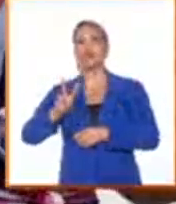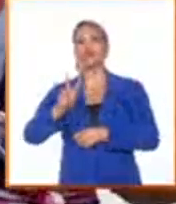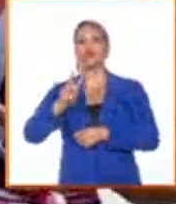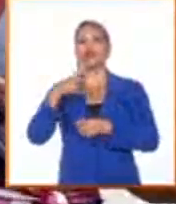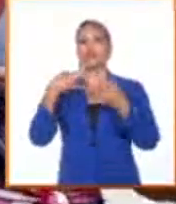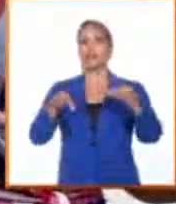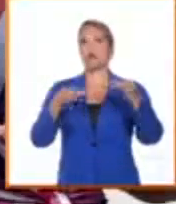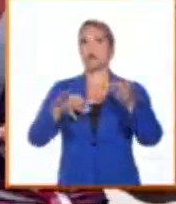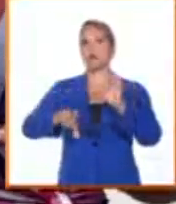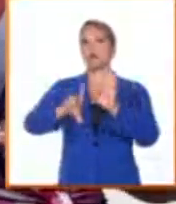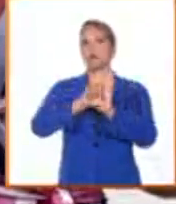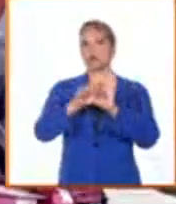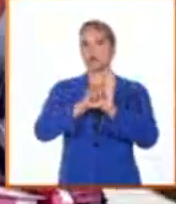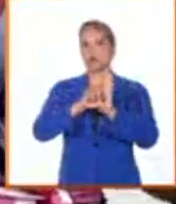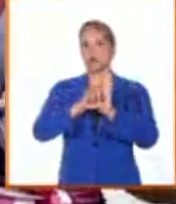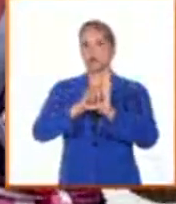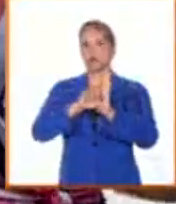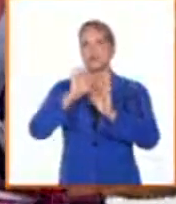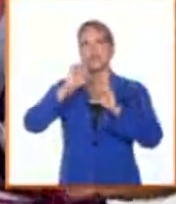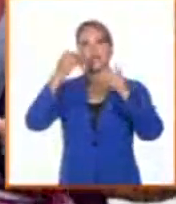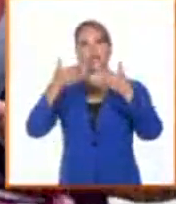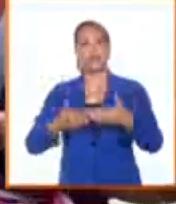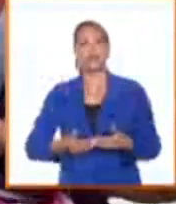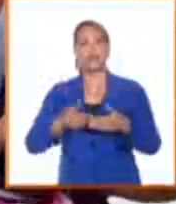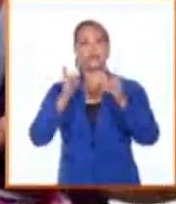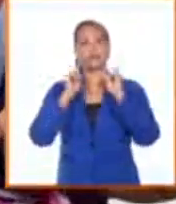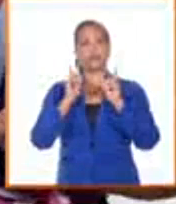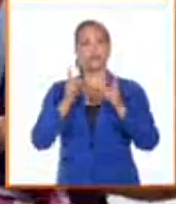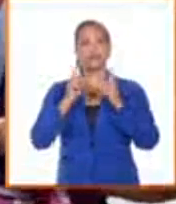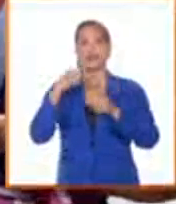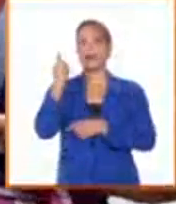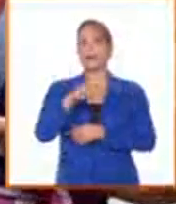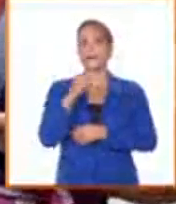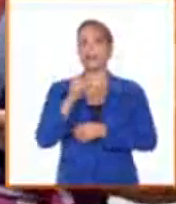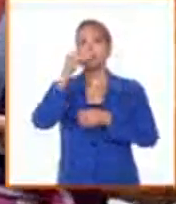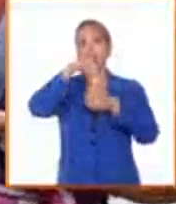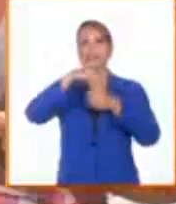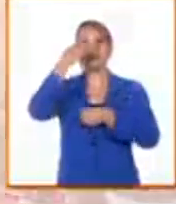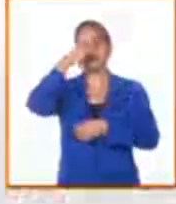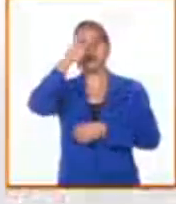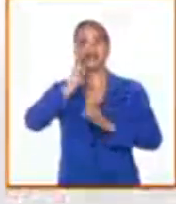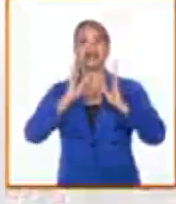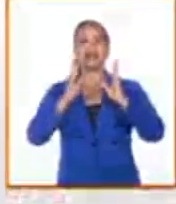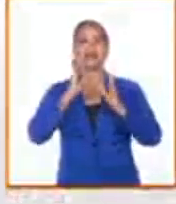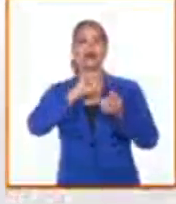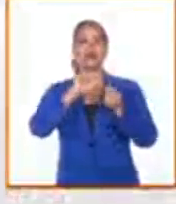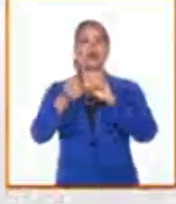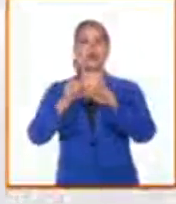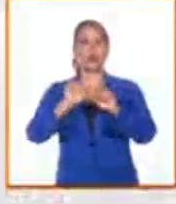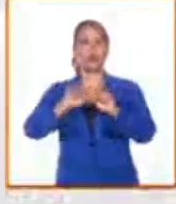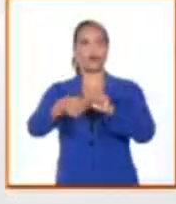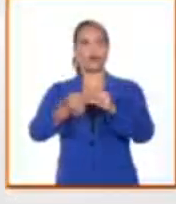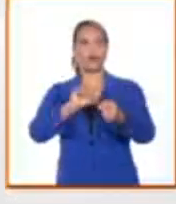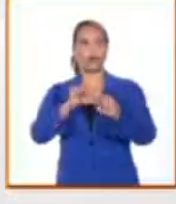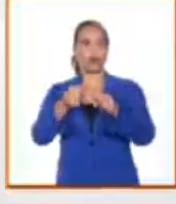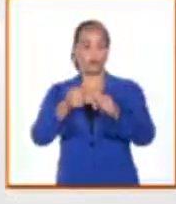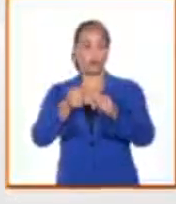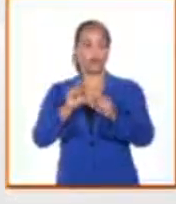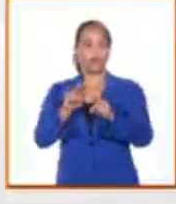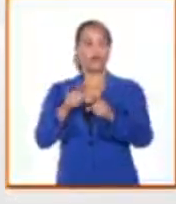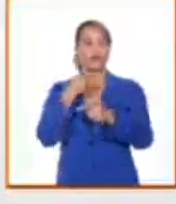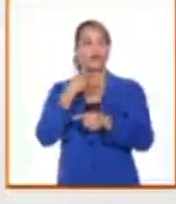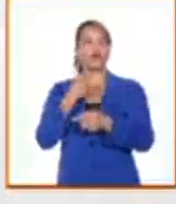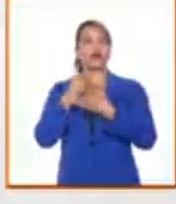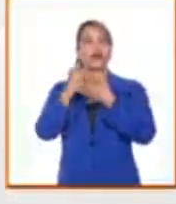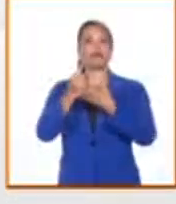legales, éticos y políticos sobre la práctica comunicacional en Cuba desde la etapa colonial. Fueron esenciales los aportes de